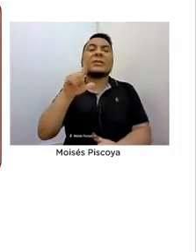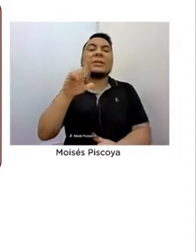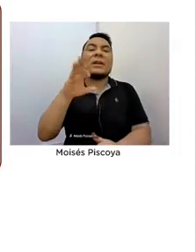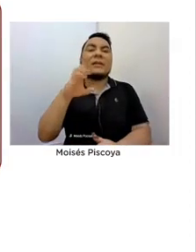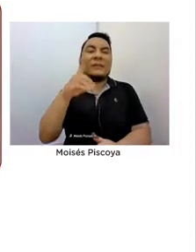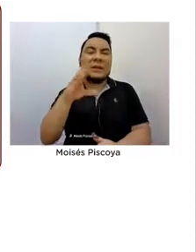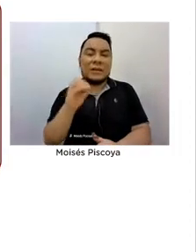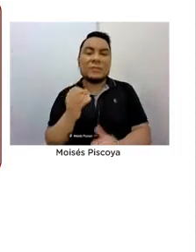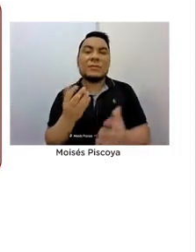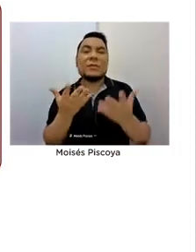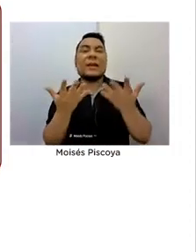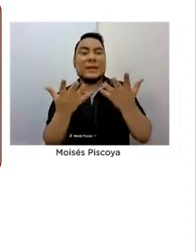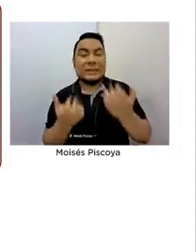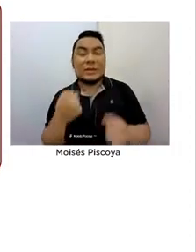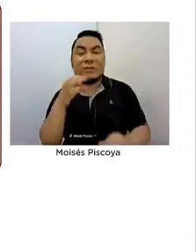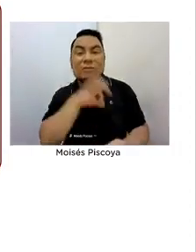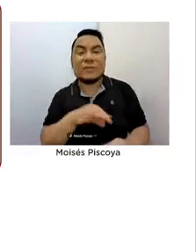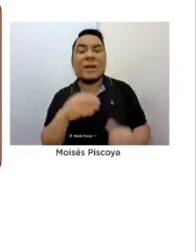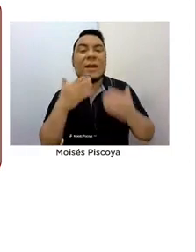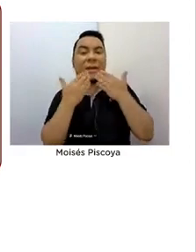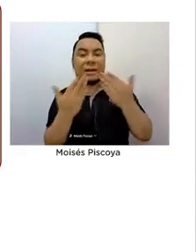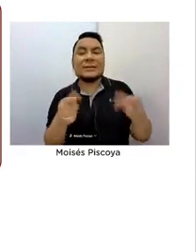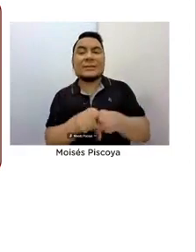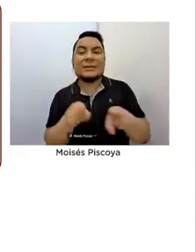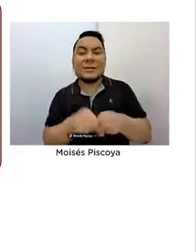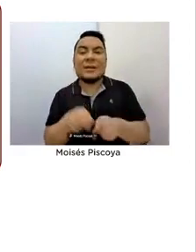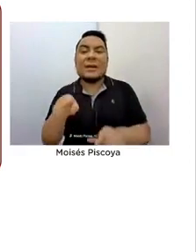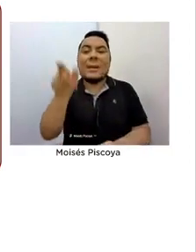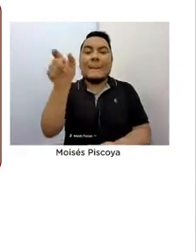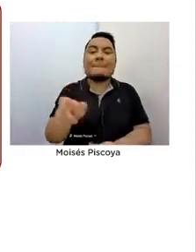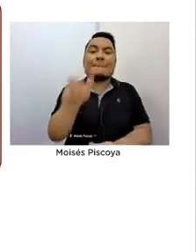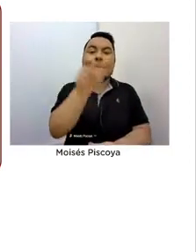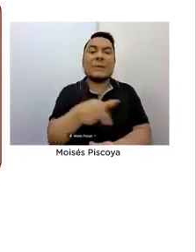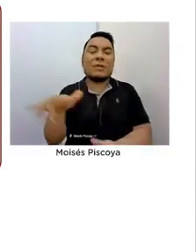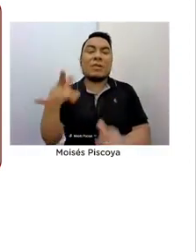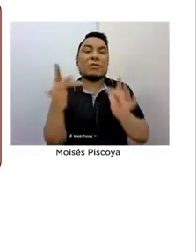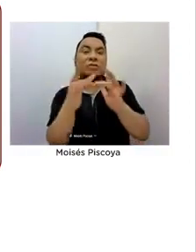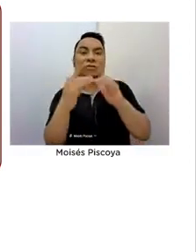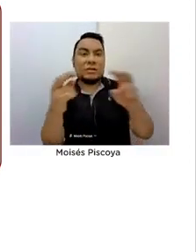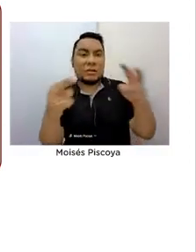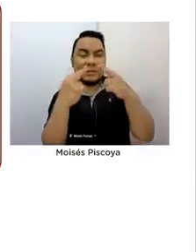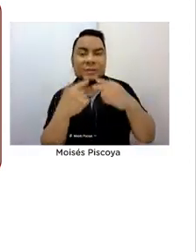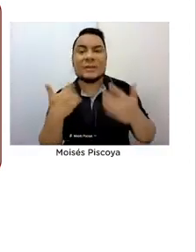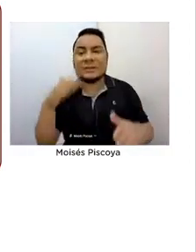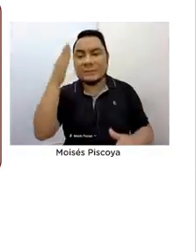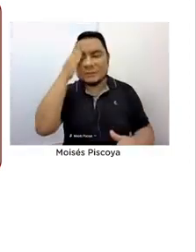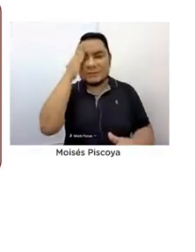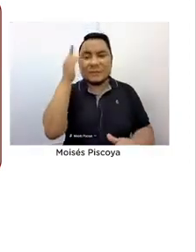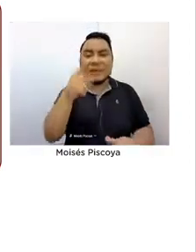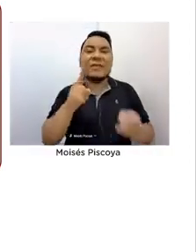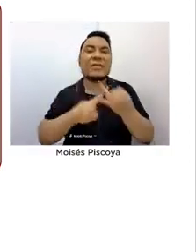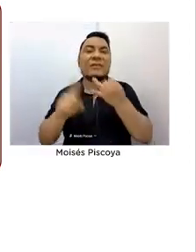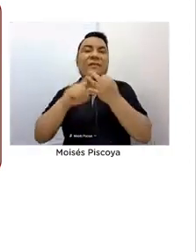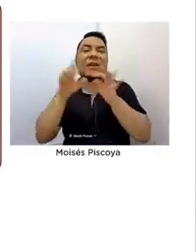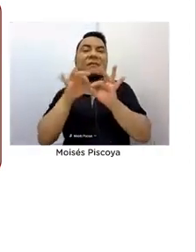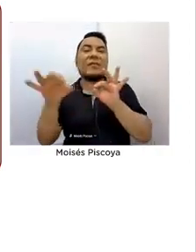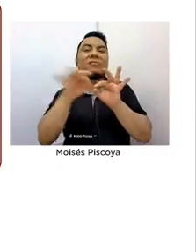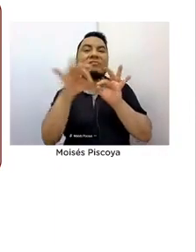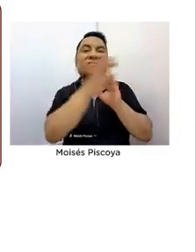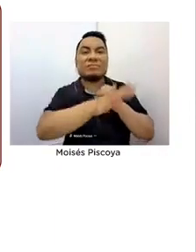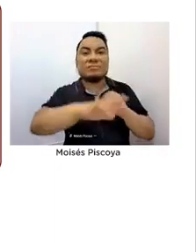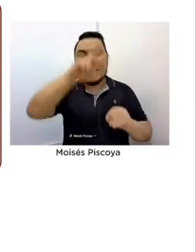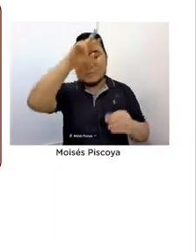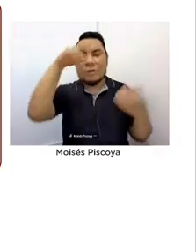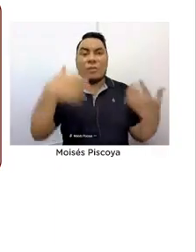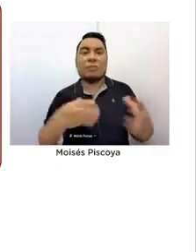Quiero aprovechar de agradecer también a las personas que se vienen conectando. Sabemos que están desde diferentes partes del país. Veo